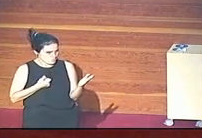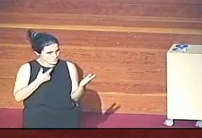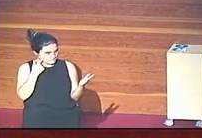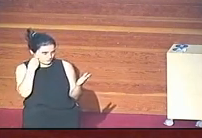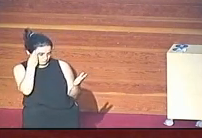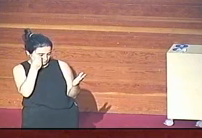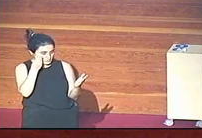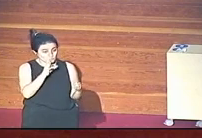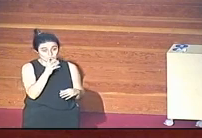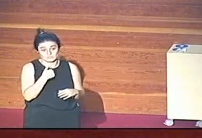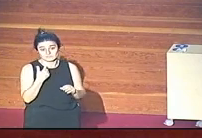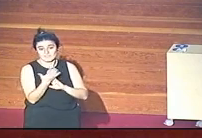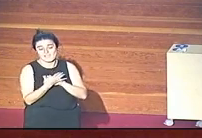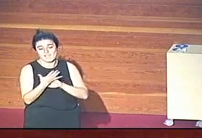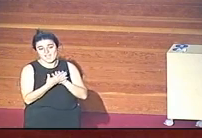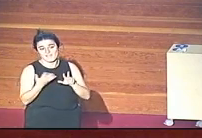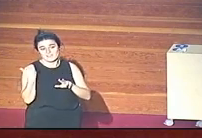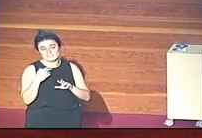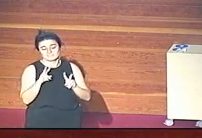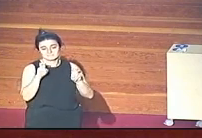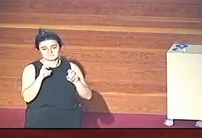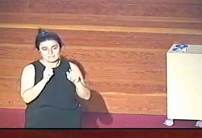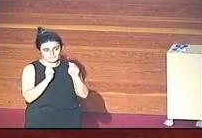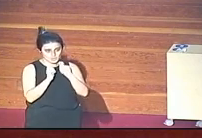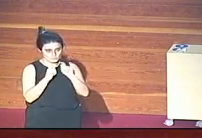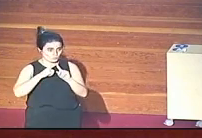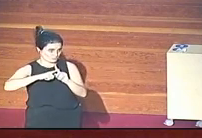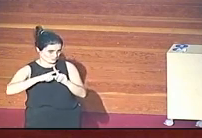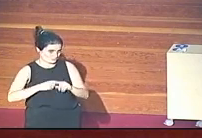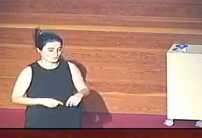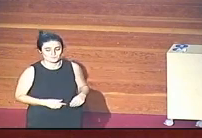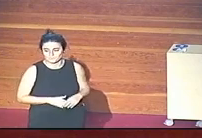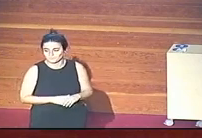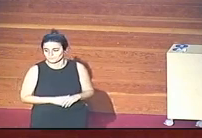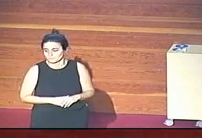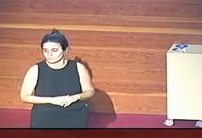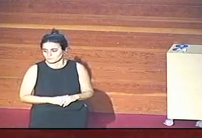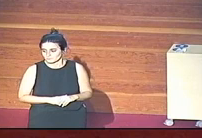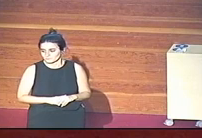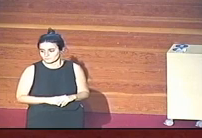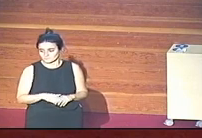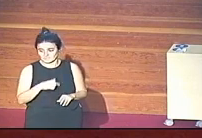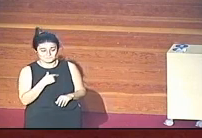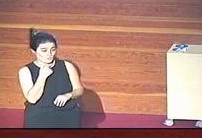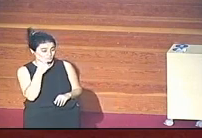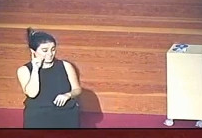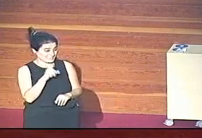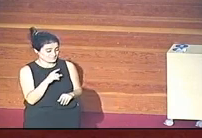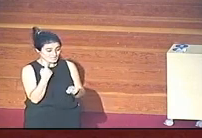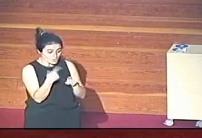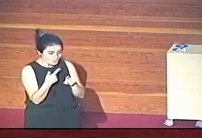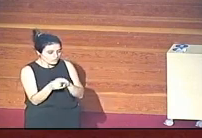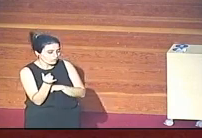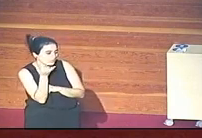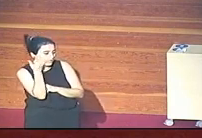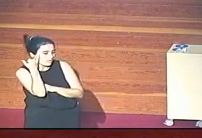por eso les comentaba lo del periodismo en positivo y me gusta mucho eso de lo de destacar el bien de lo que no se nota